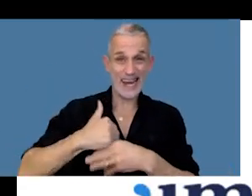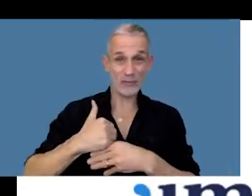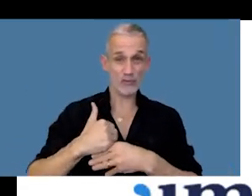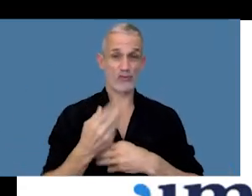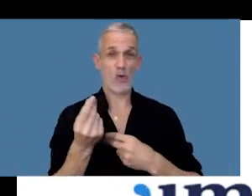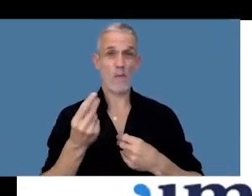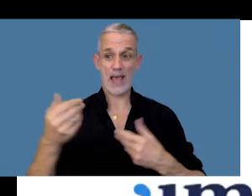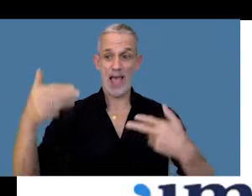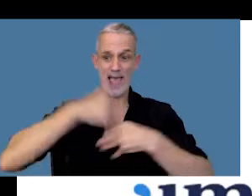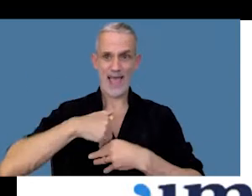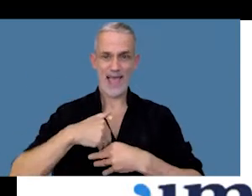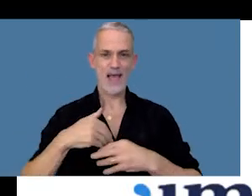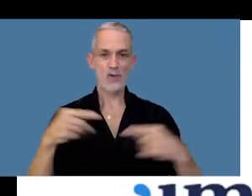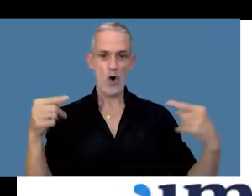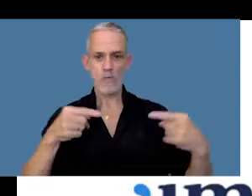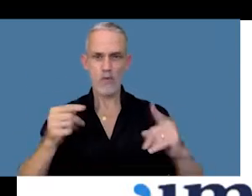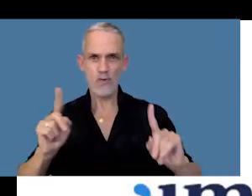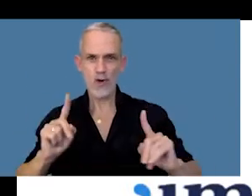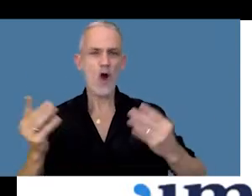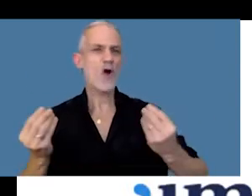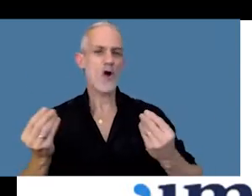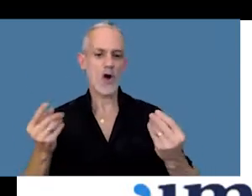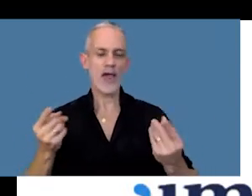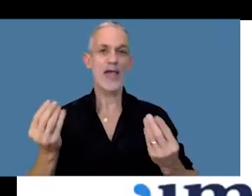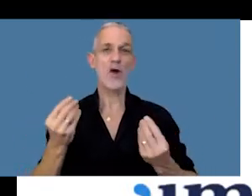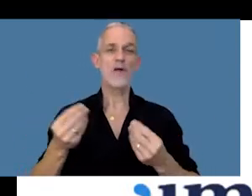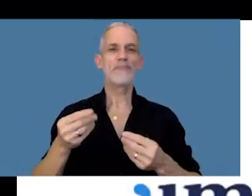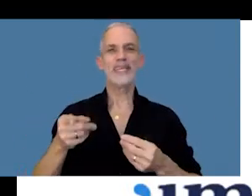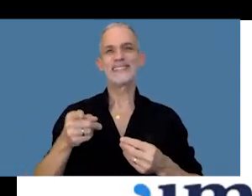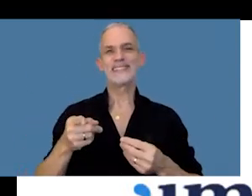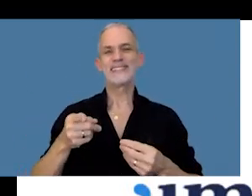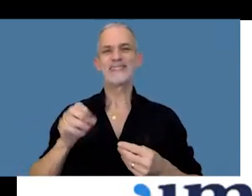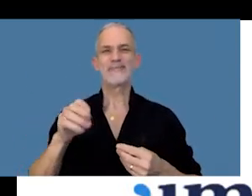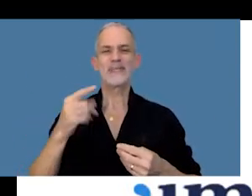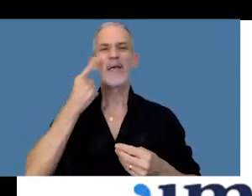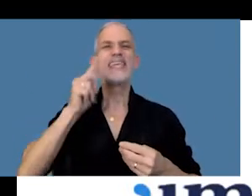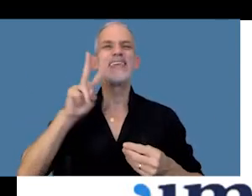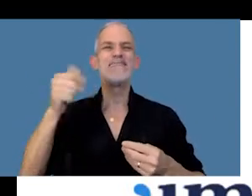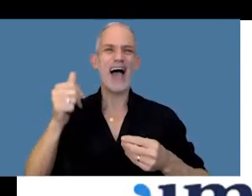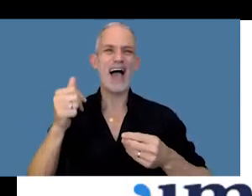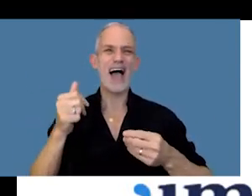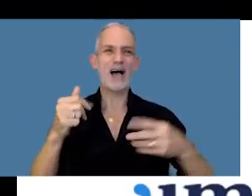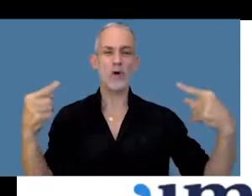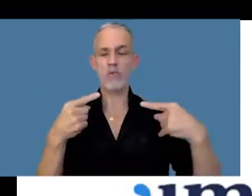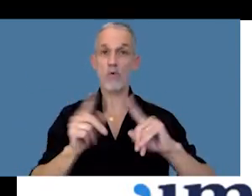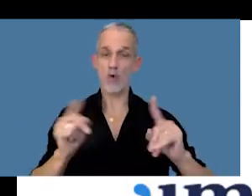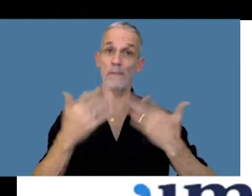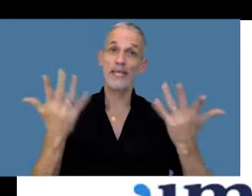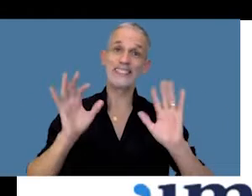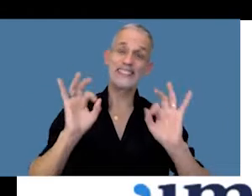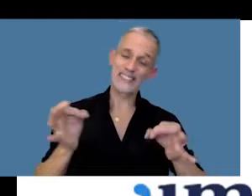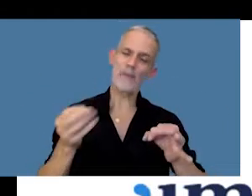no están en colisión con lo que sería el IVA. Es decir, sabemos ya